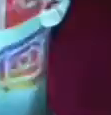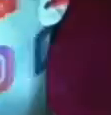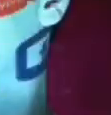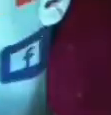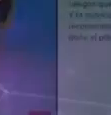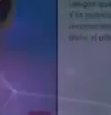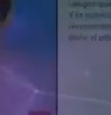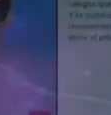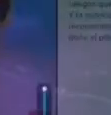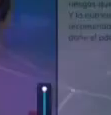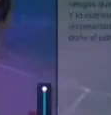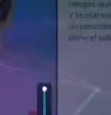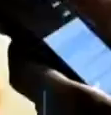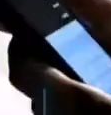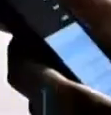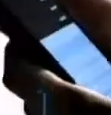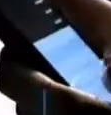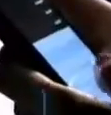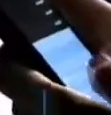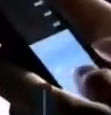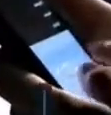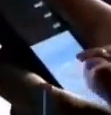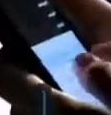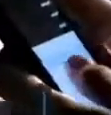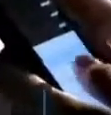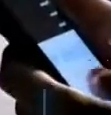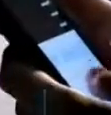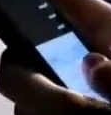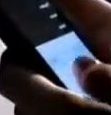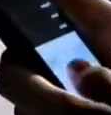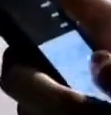En un solo lugar. Visita